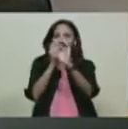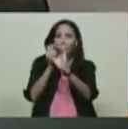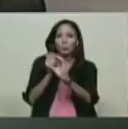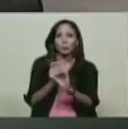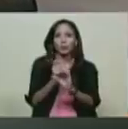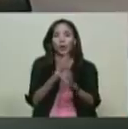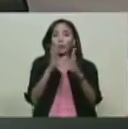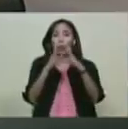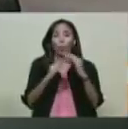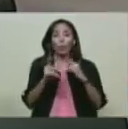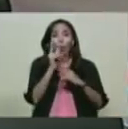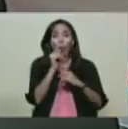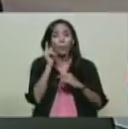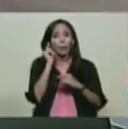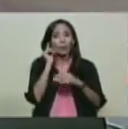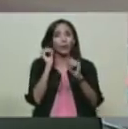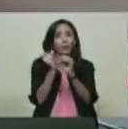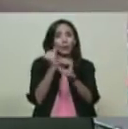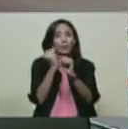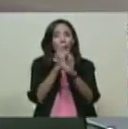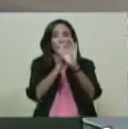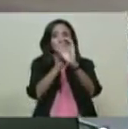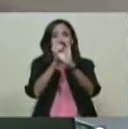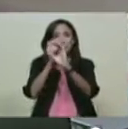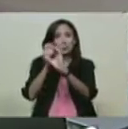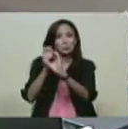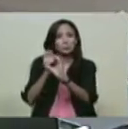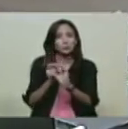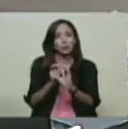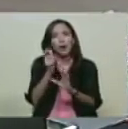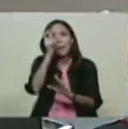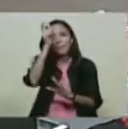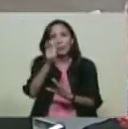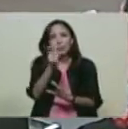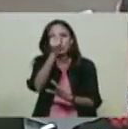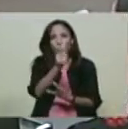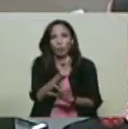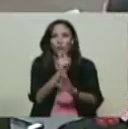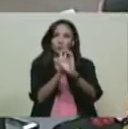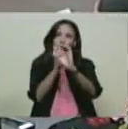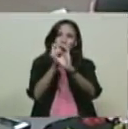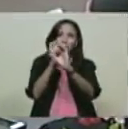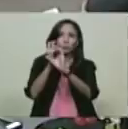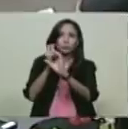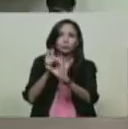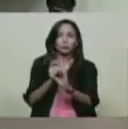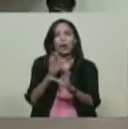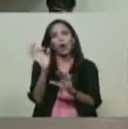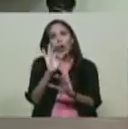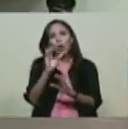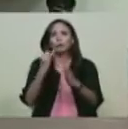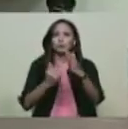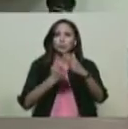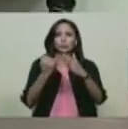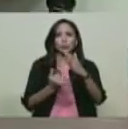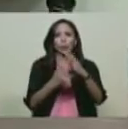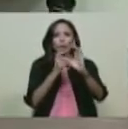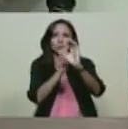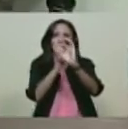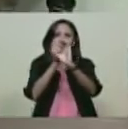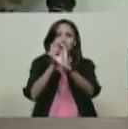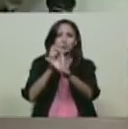los mineros son aquellas personas o instituciones